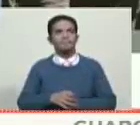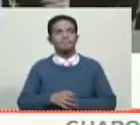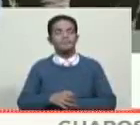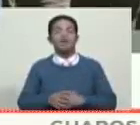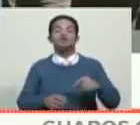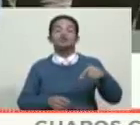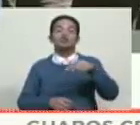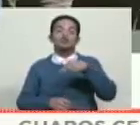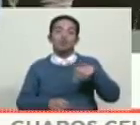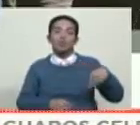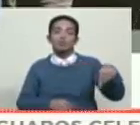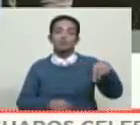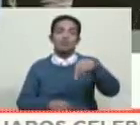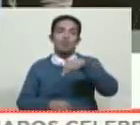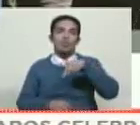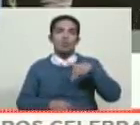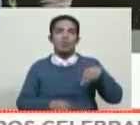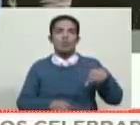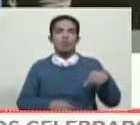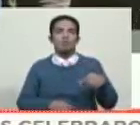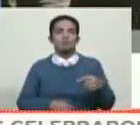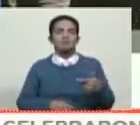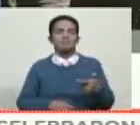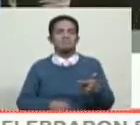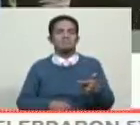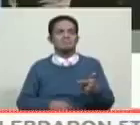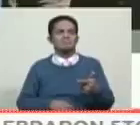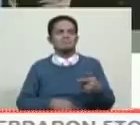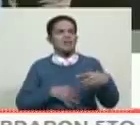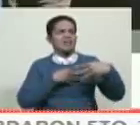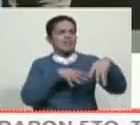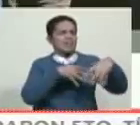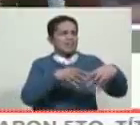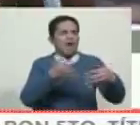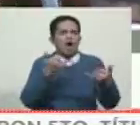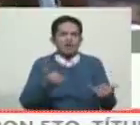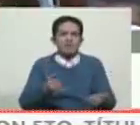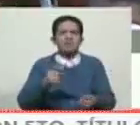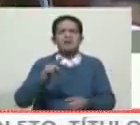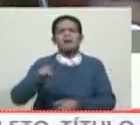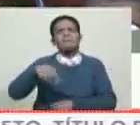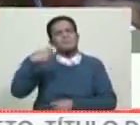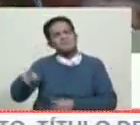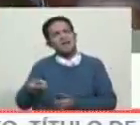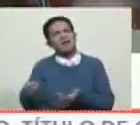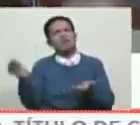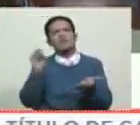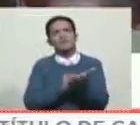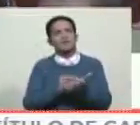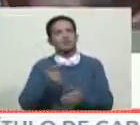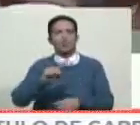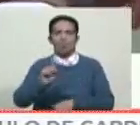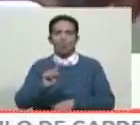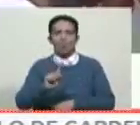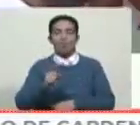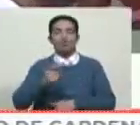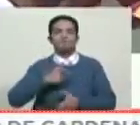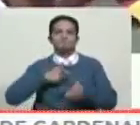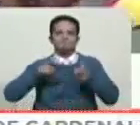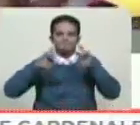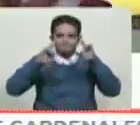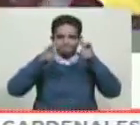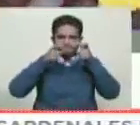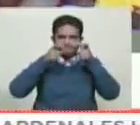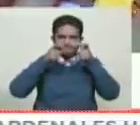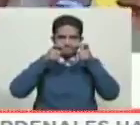Nosotros no vamos a convocar una manifestación ahorita, una mañana, otra dentro. Vamos a estar alerta. Alerta,